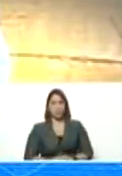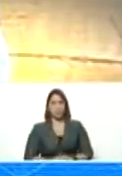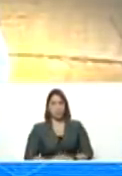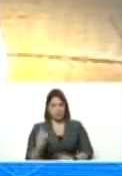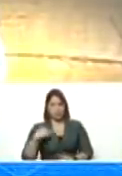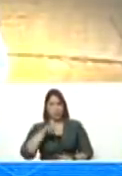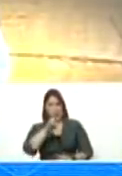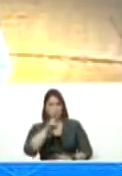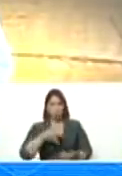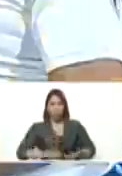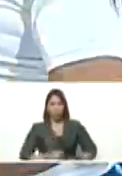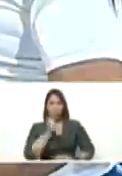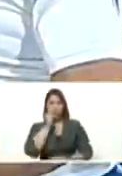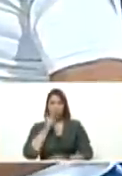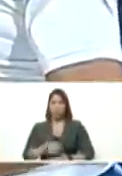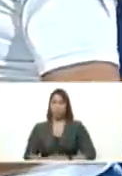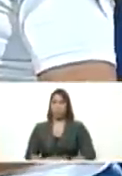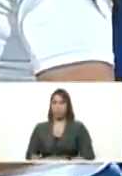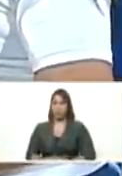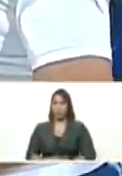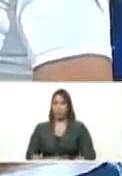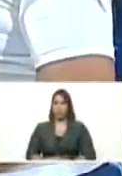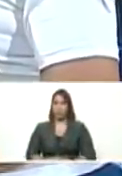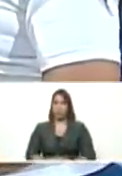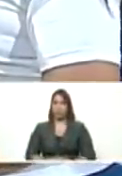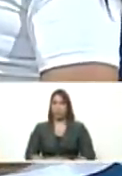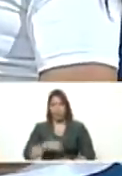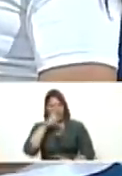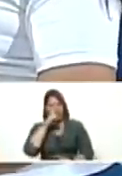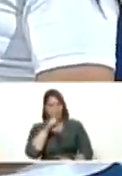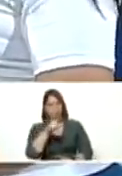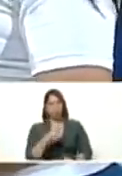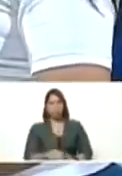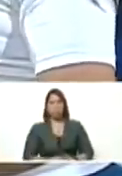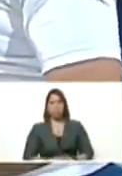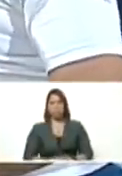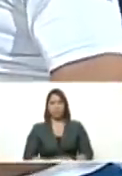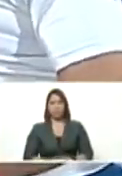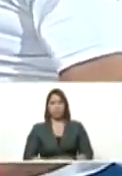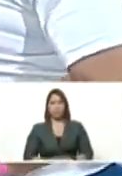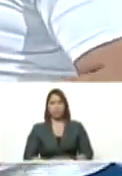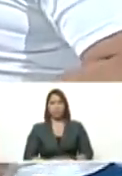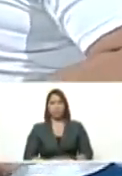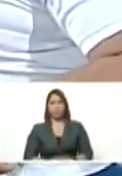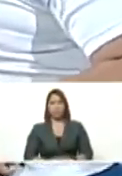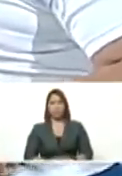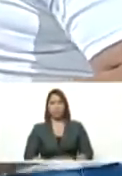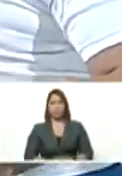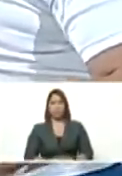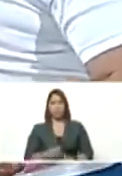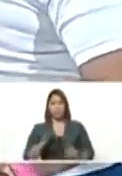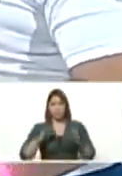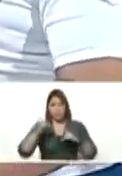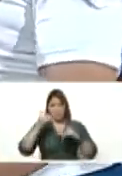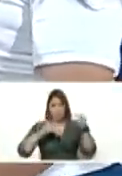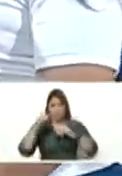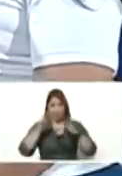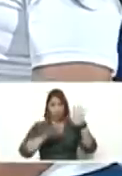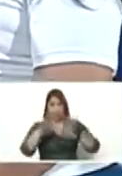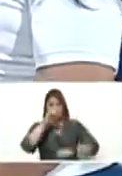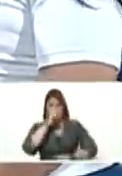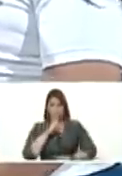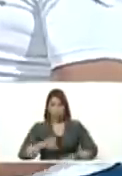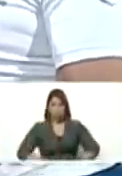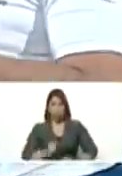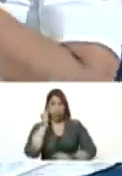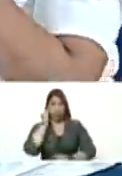hijos. Sí, Nubi de Nubia. ¿De qué edad tienen tus hijos? La mayor tiene 15. ¿15